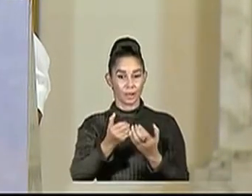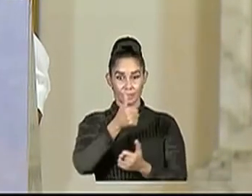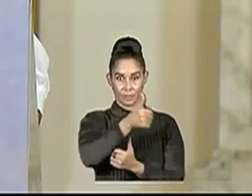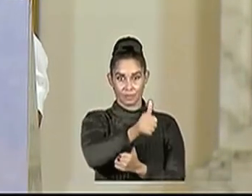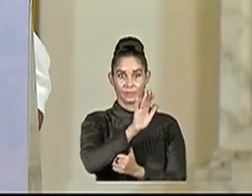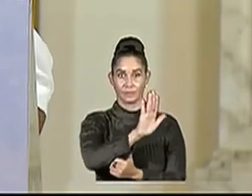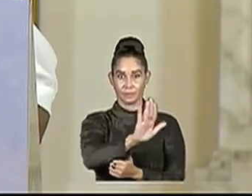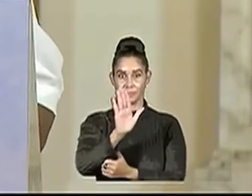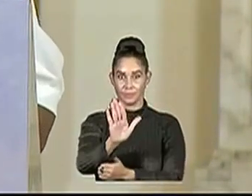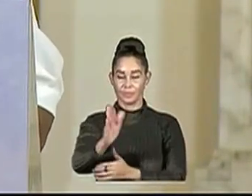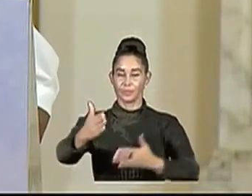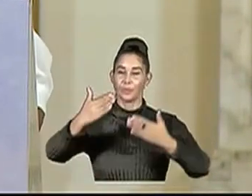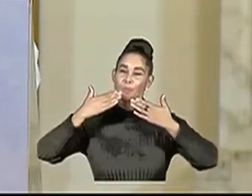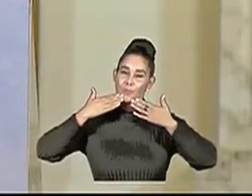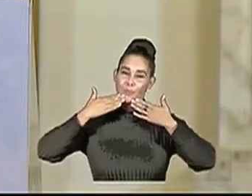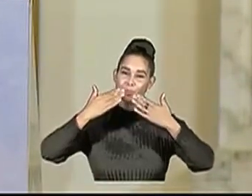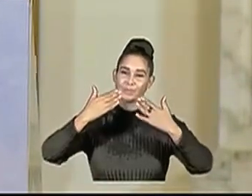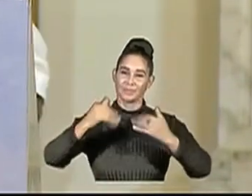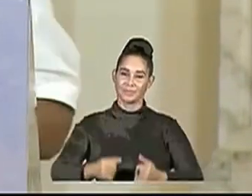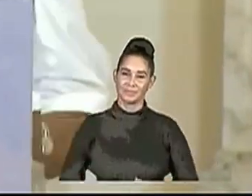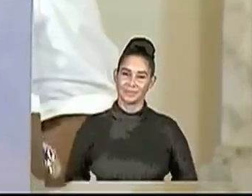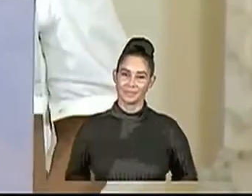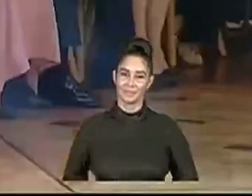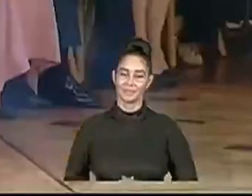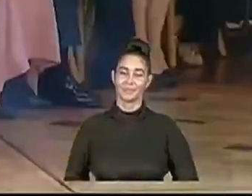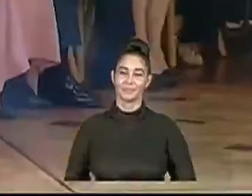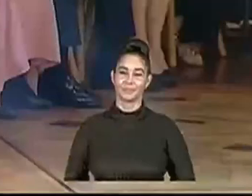mismo. Muchas gracias.